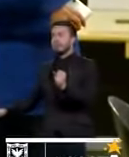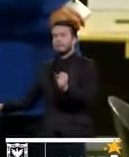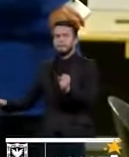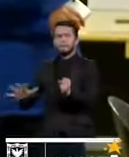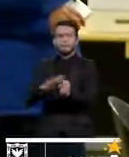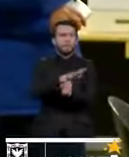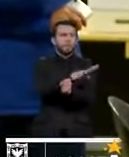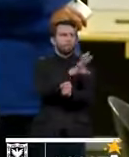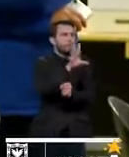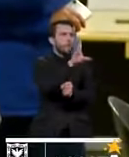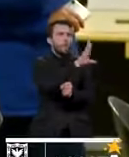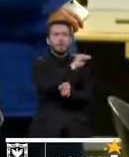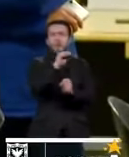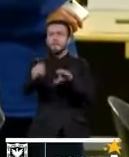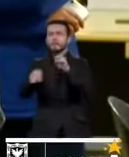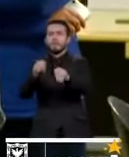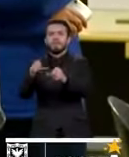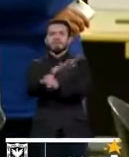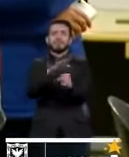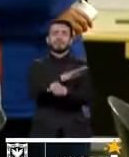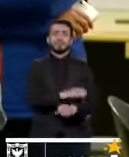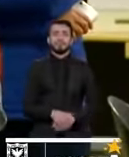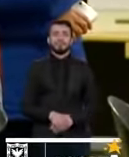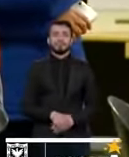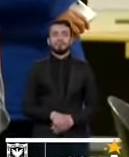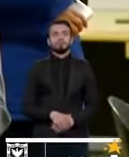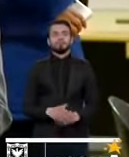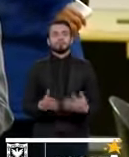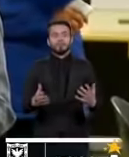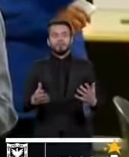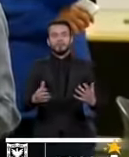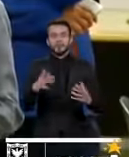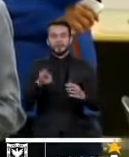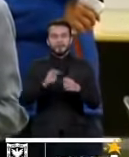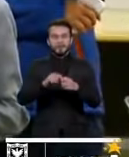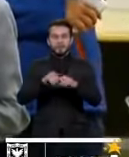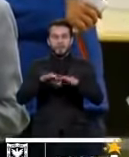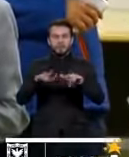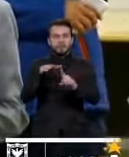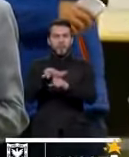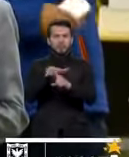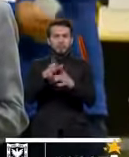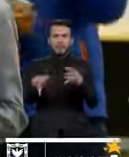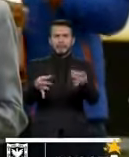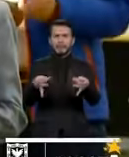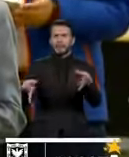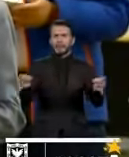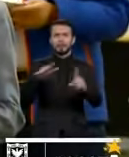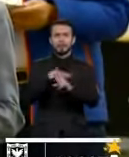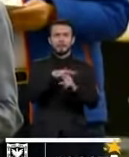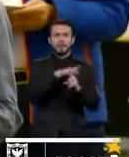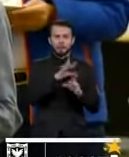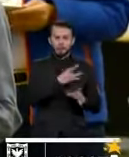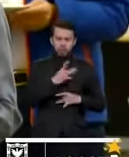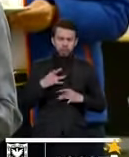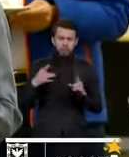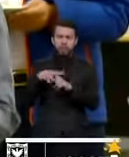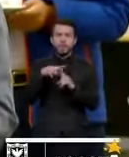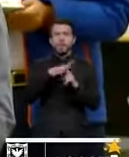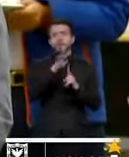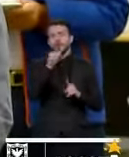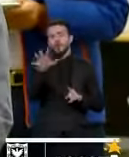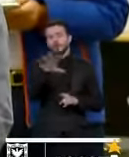está copado y estamos al borde del colapso, porque se nos dispararía el contagio de manera muy generalizada. Por eso Bogotá